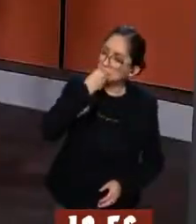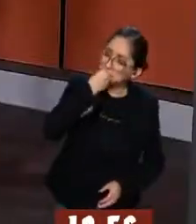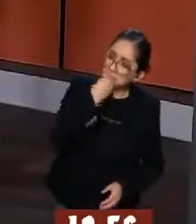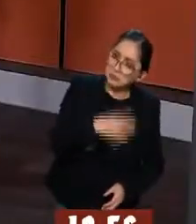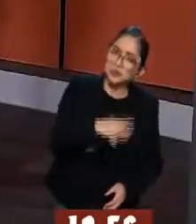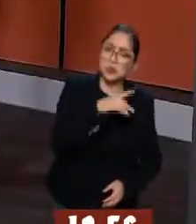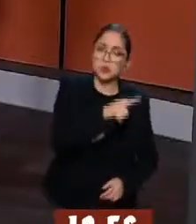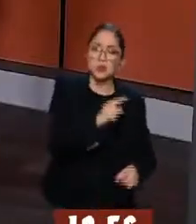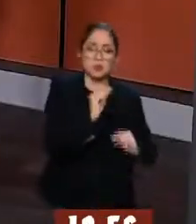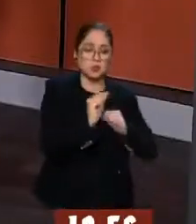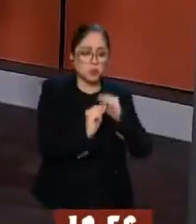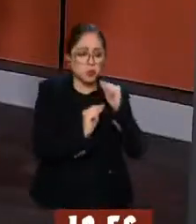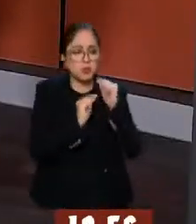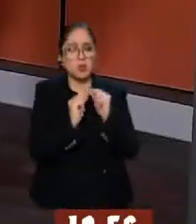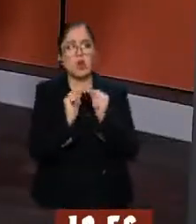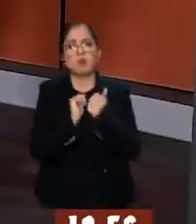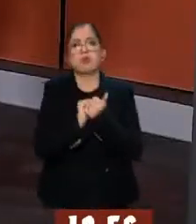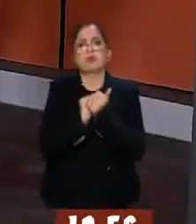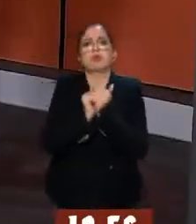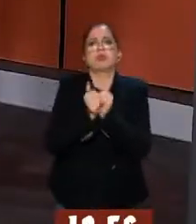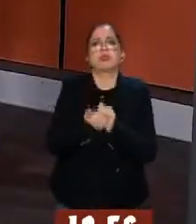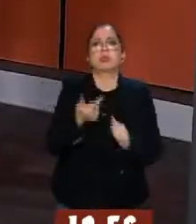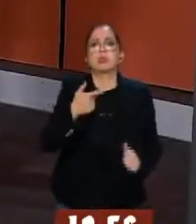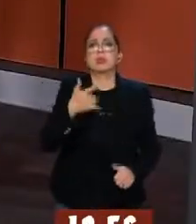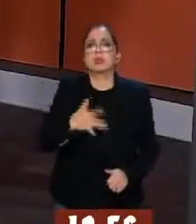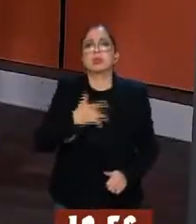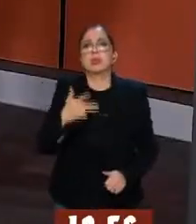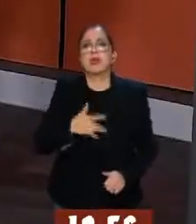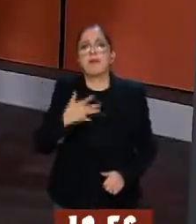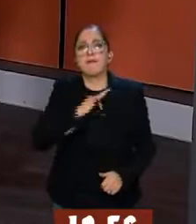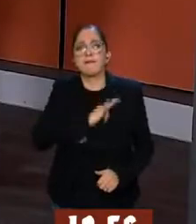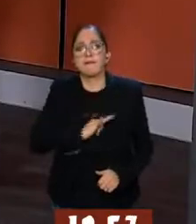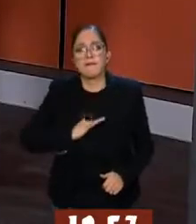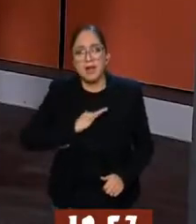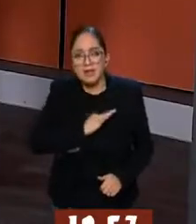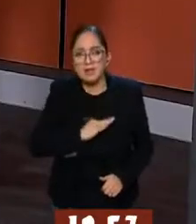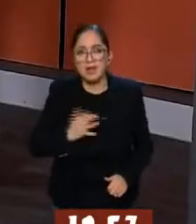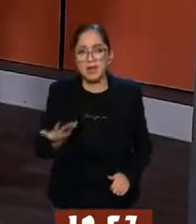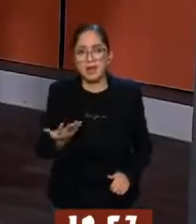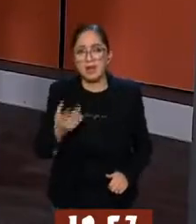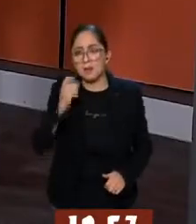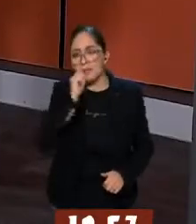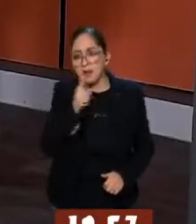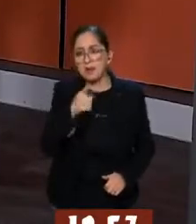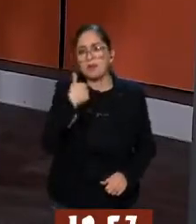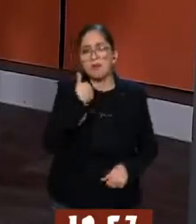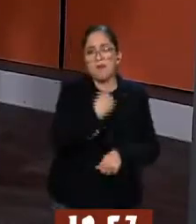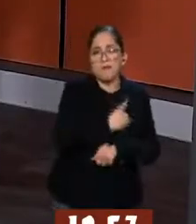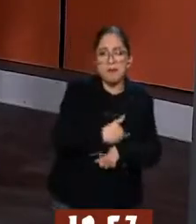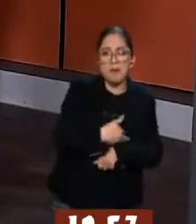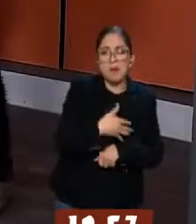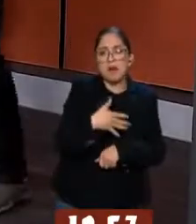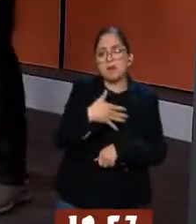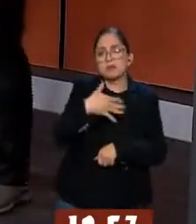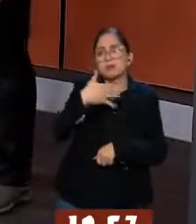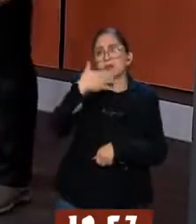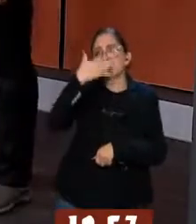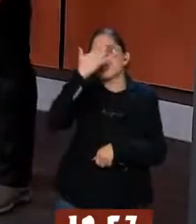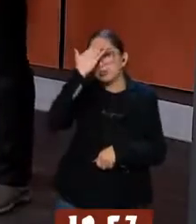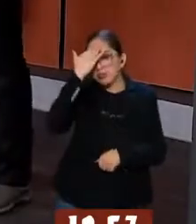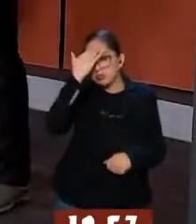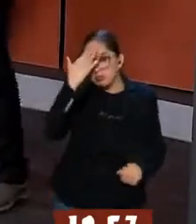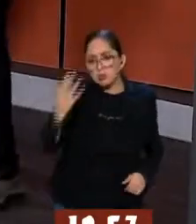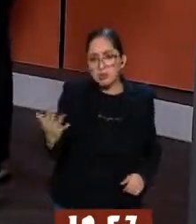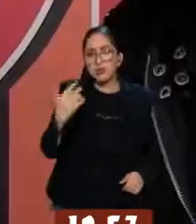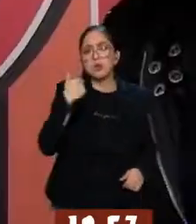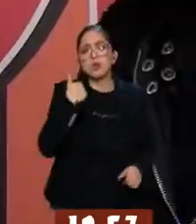ha inyectado felicidad y demás? Completamente. Oigan, y sus respectivas familias no dijeron, no, pues claro, valió. Todo el mundo está enloquecido,